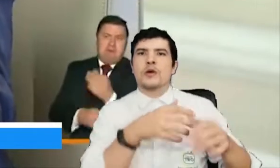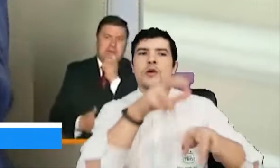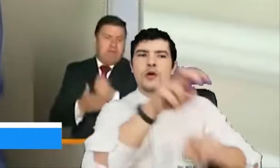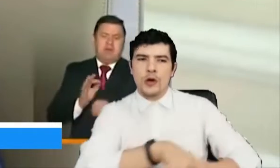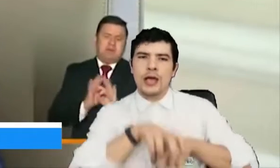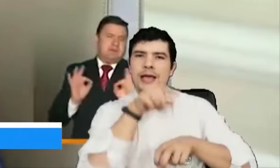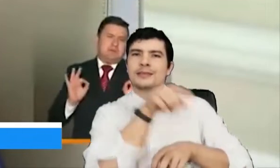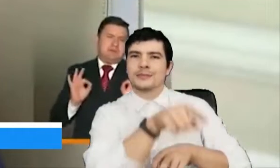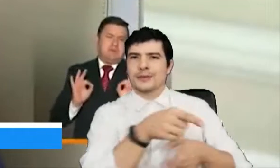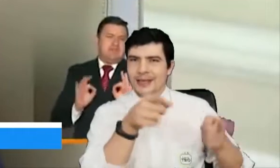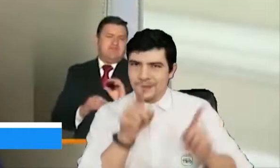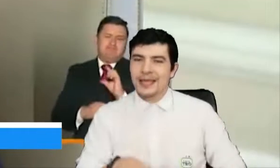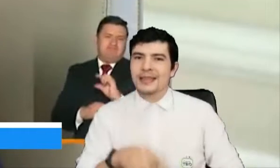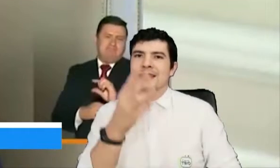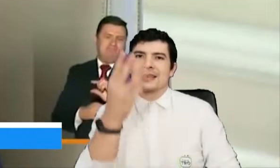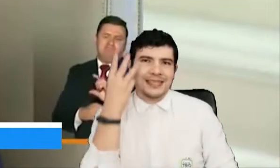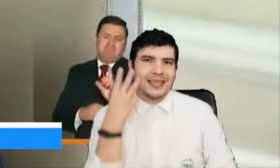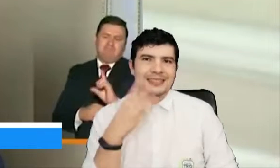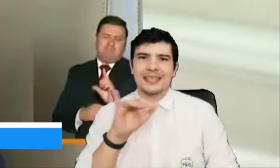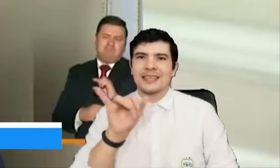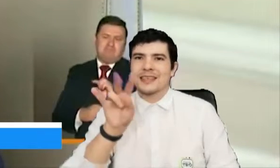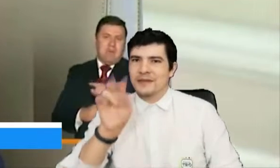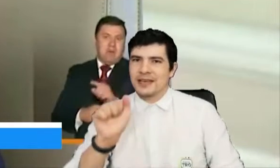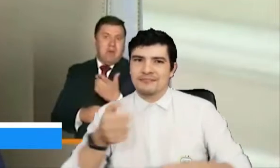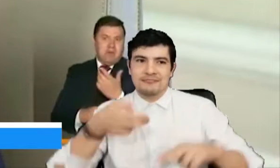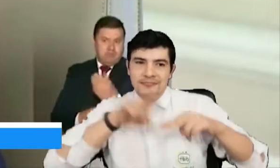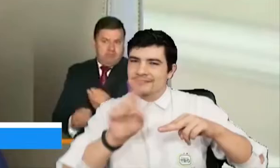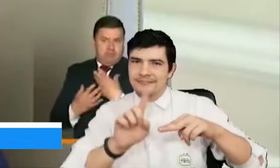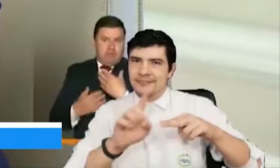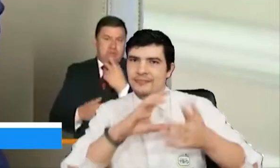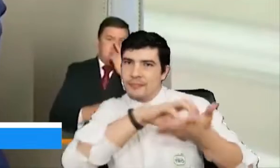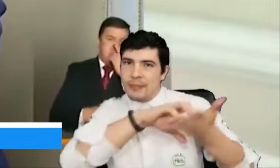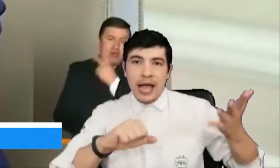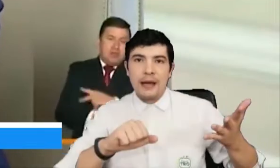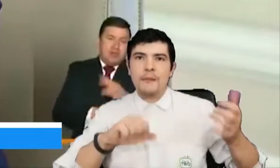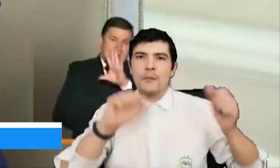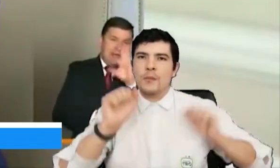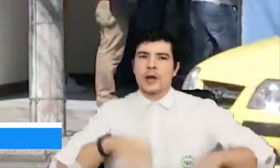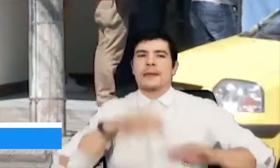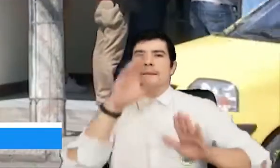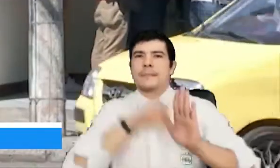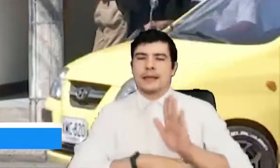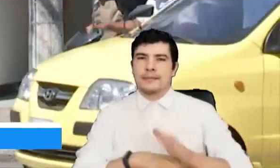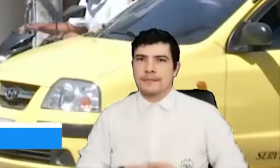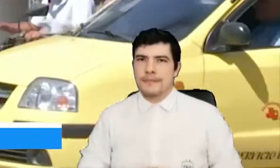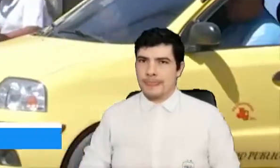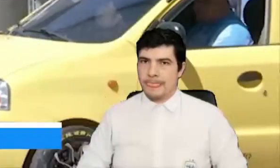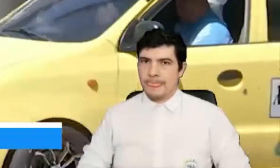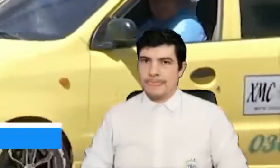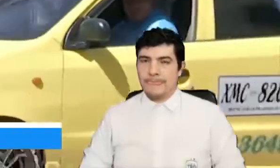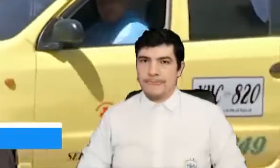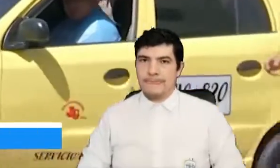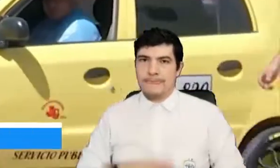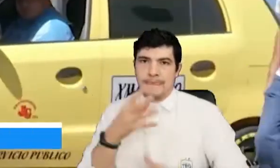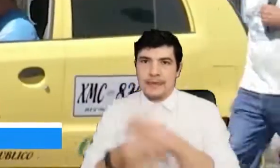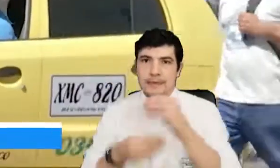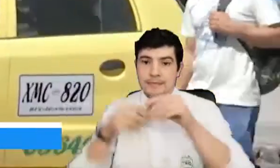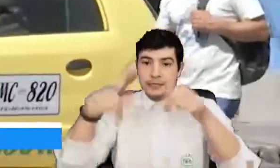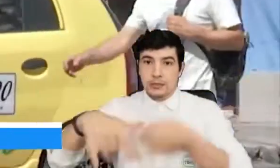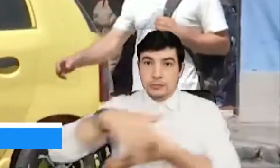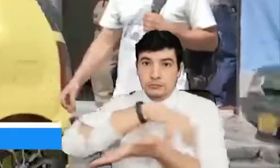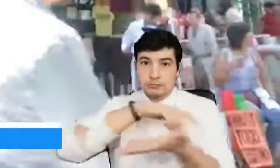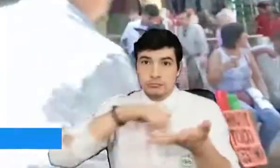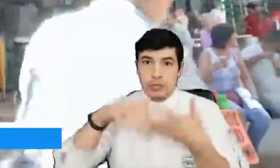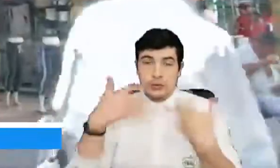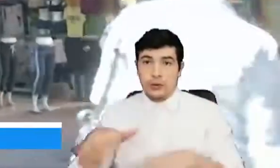el país, pero adicionalmente es un sector que le pone al país 2.500.000 empleos. En Santander, Fenalco reaccionó